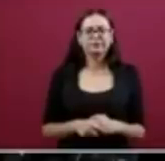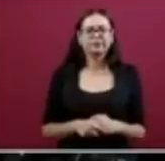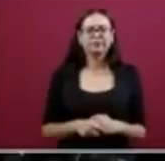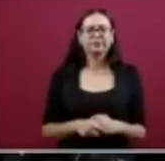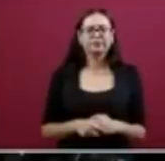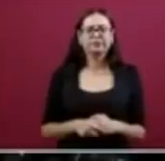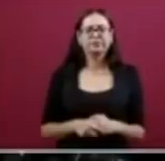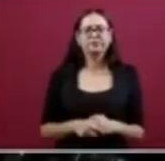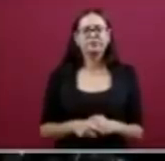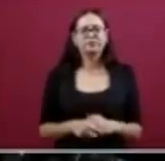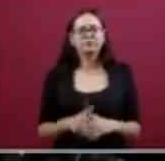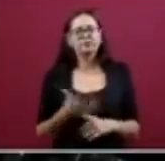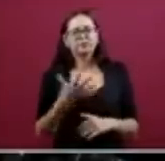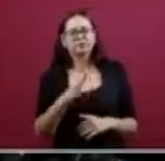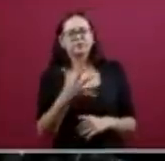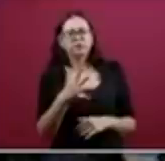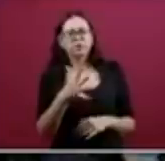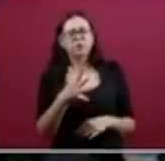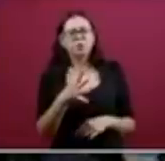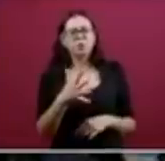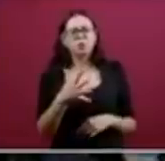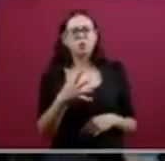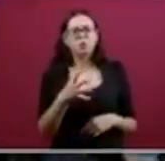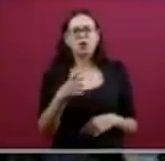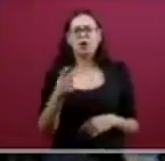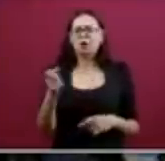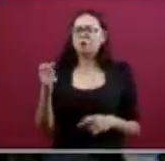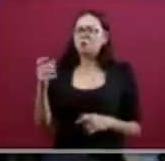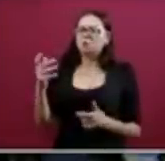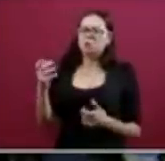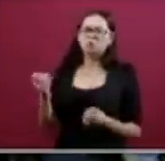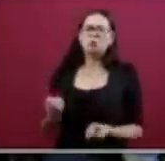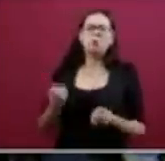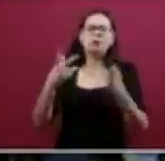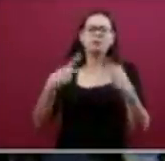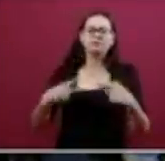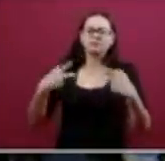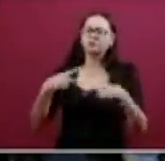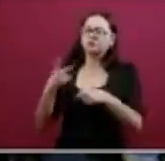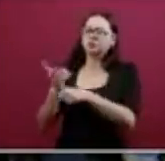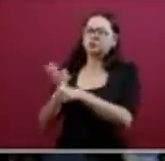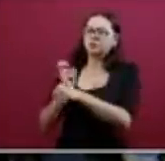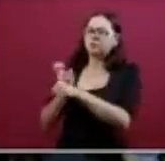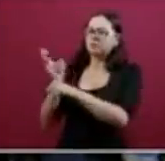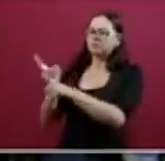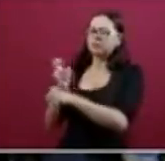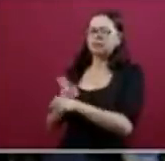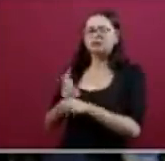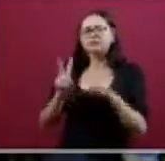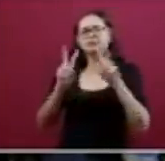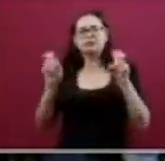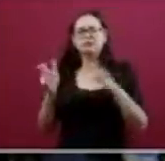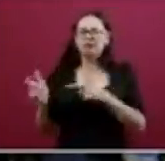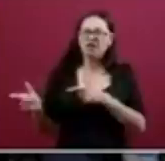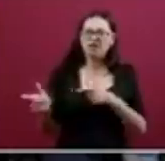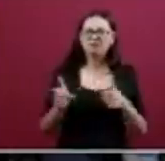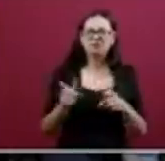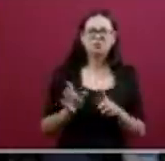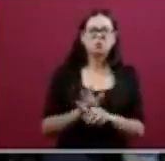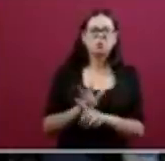el cálculo de los mandos que están en retiro, como cuántos van a ser llamados, y la cuestión de las armas que van a poder